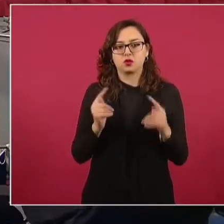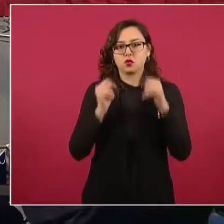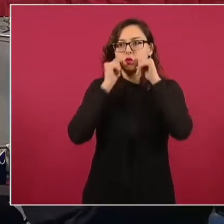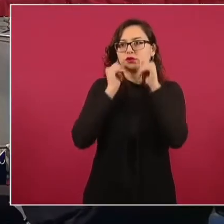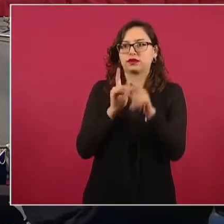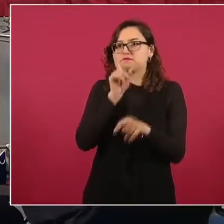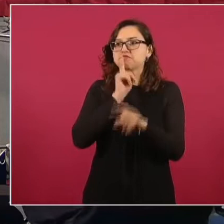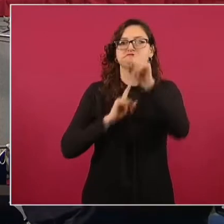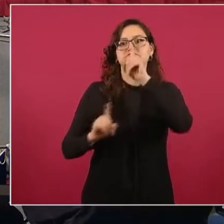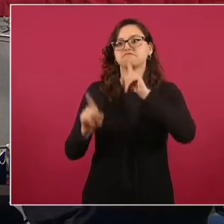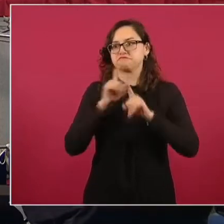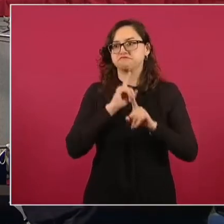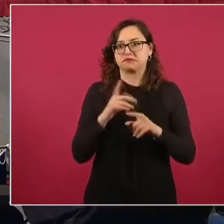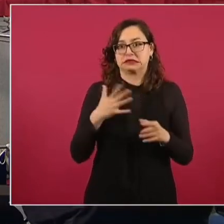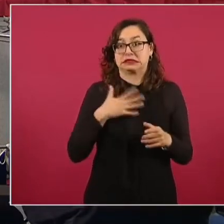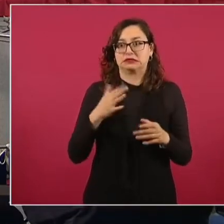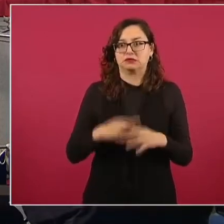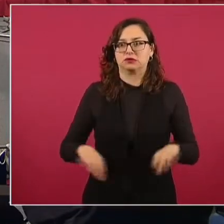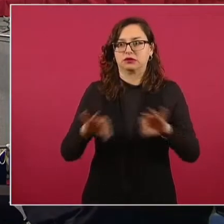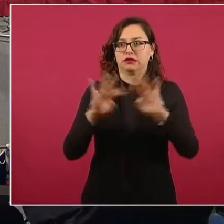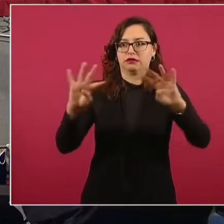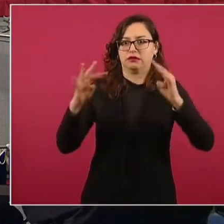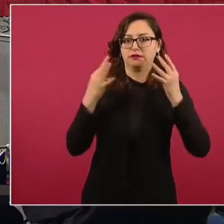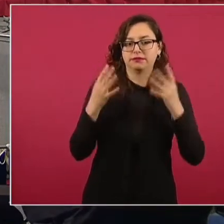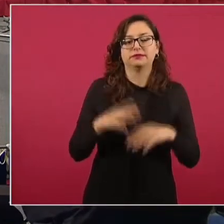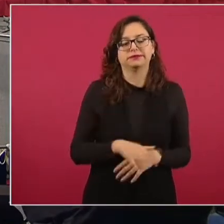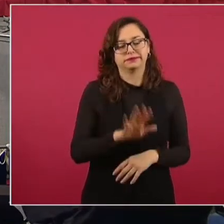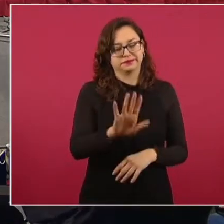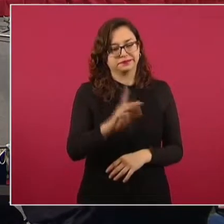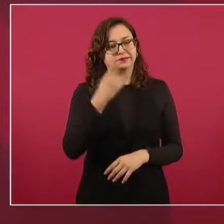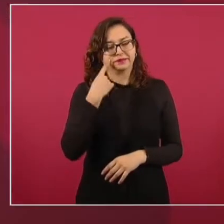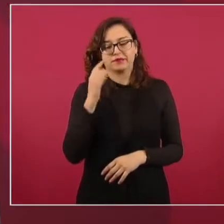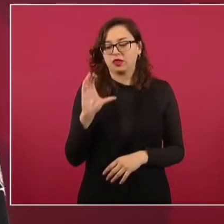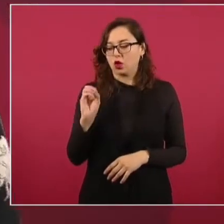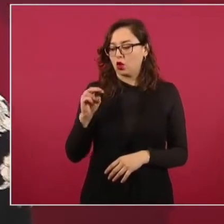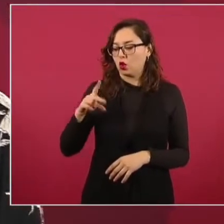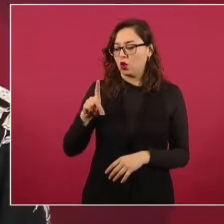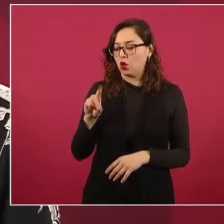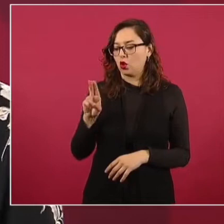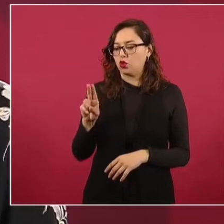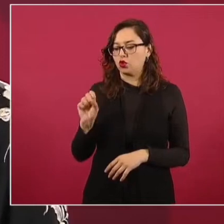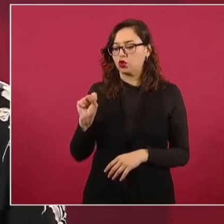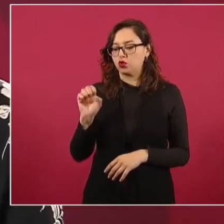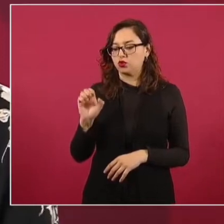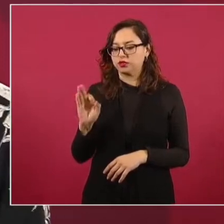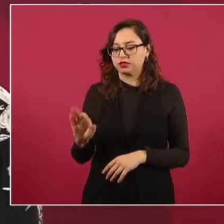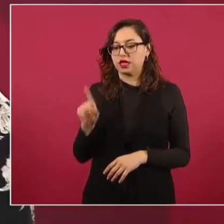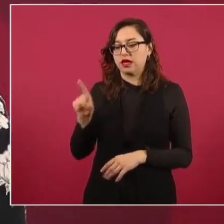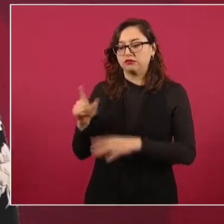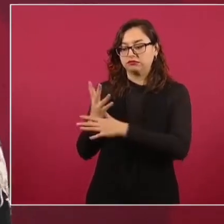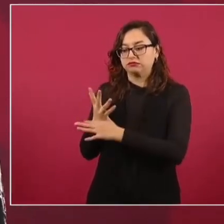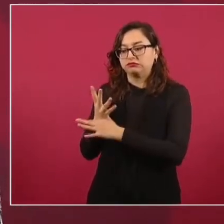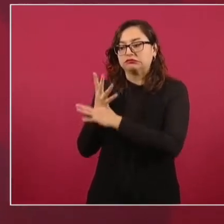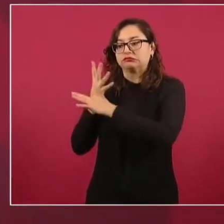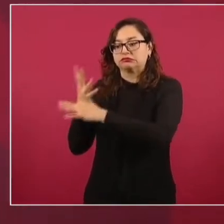12 de agosto pasado, el exdirector de la Conducef publicó que la aerolínea Volaris cancelaba los vuelos hacia Ciudad